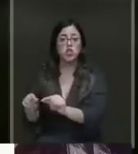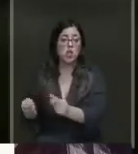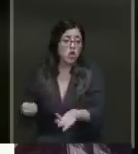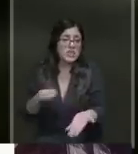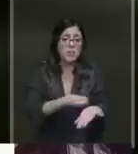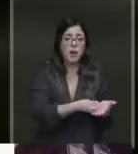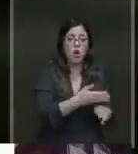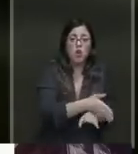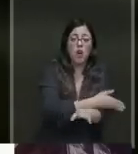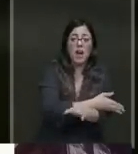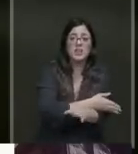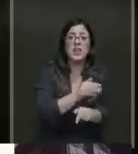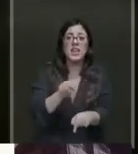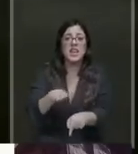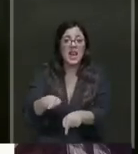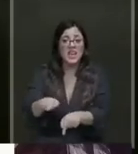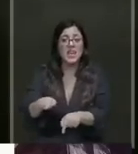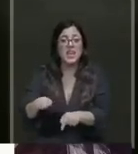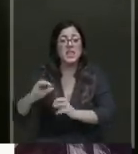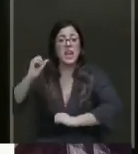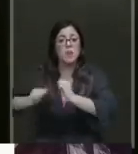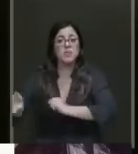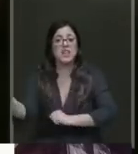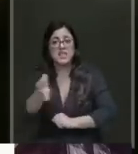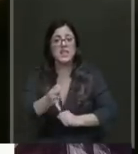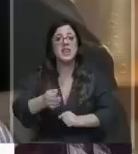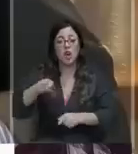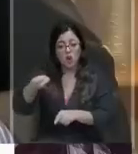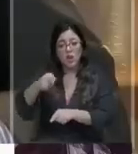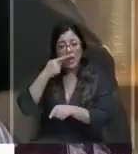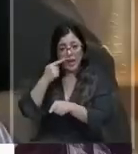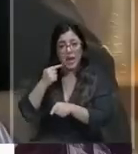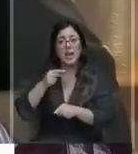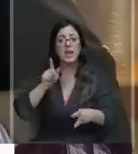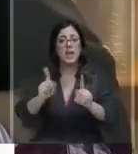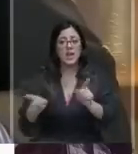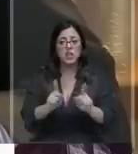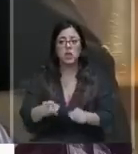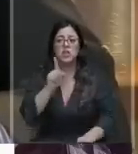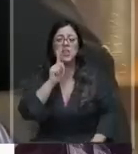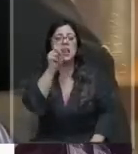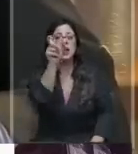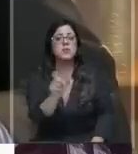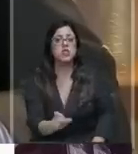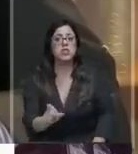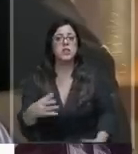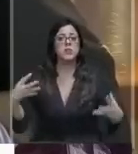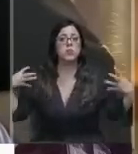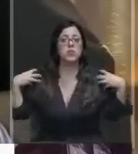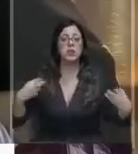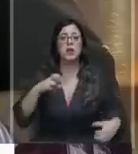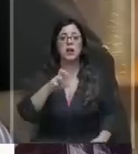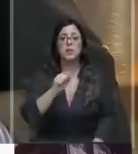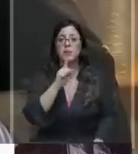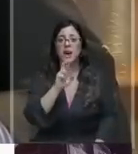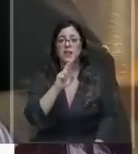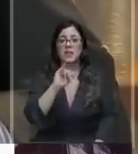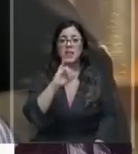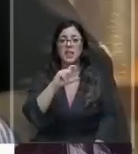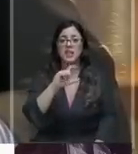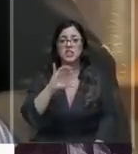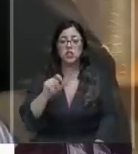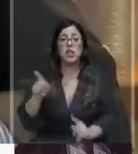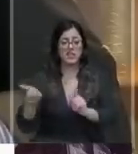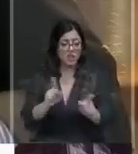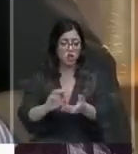siguen sosteniendo que con él se hizo la gestión. ¿Quién es el personaje que corresponde aquí? Es don Patricio Navarrete. Y con él se gestionó